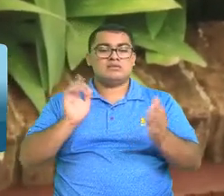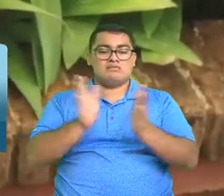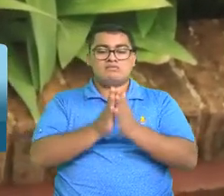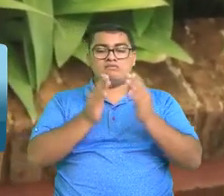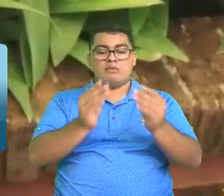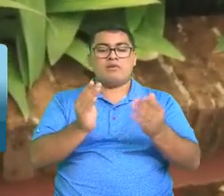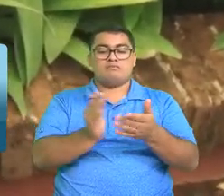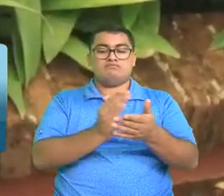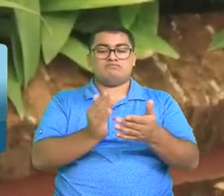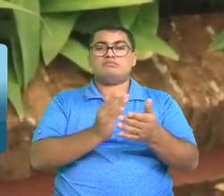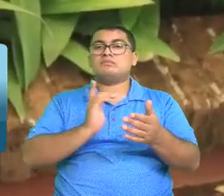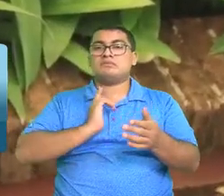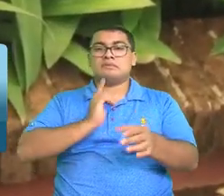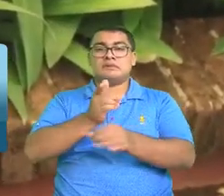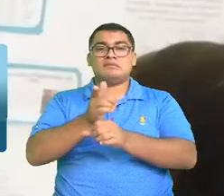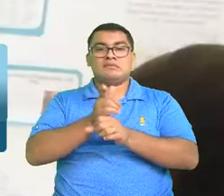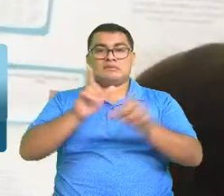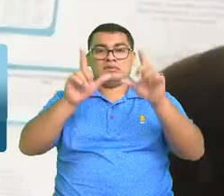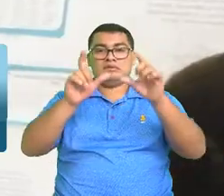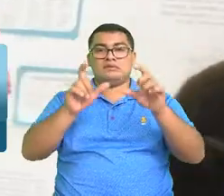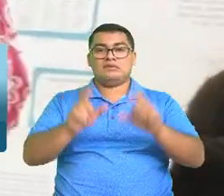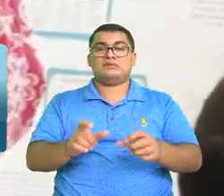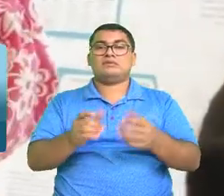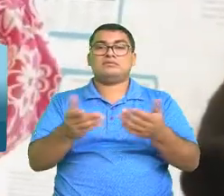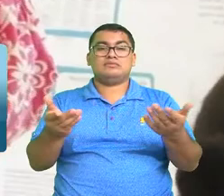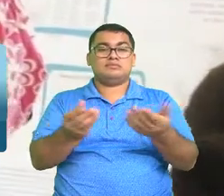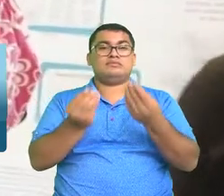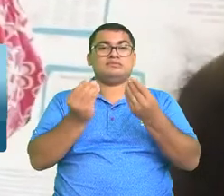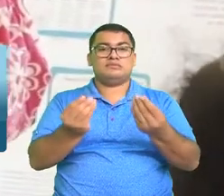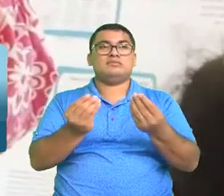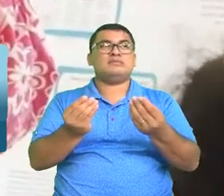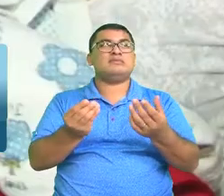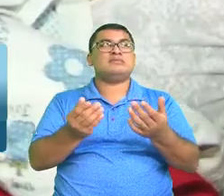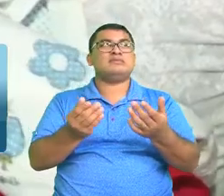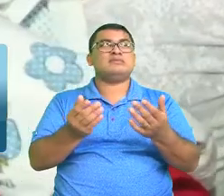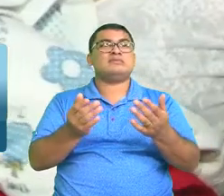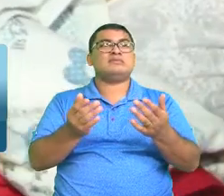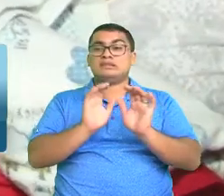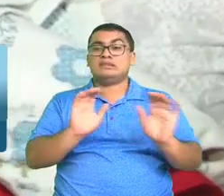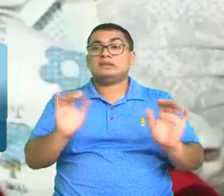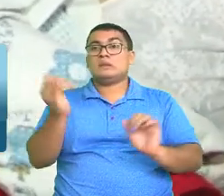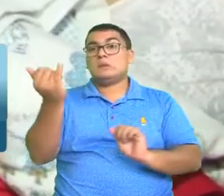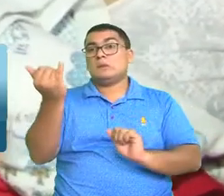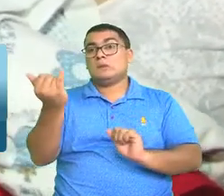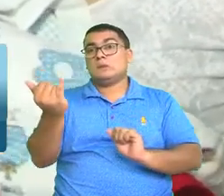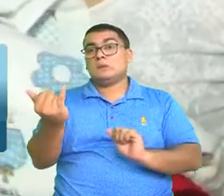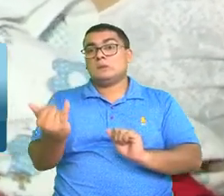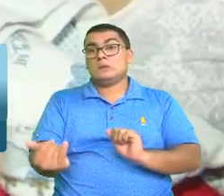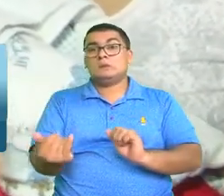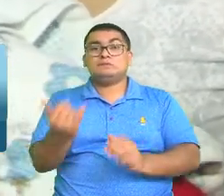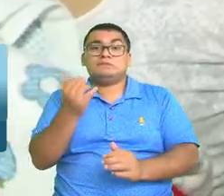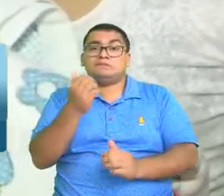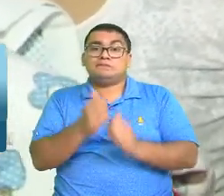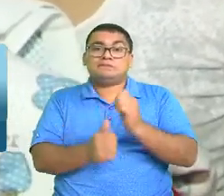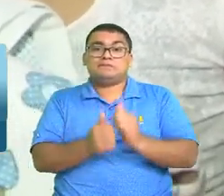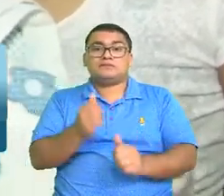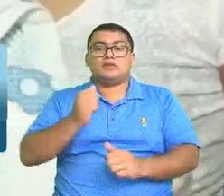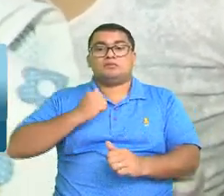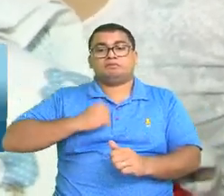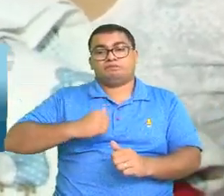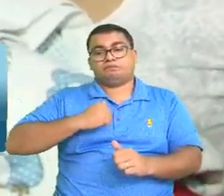está documentado porque están los videos, están las fotos y se ven que había muchos niños desnutridos. Sí. A causa puede ser de que